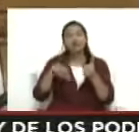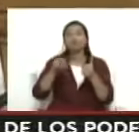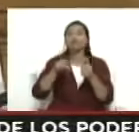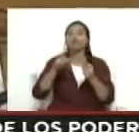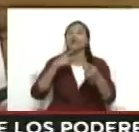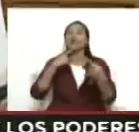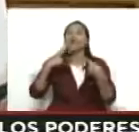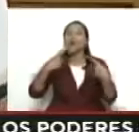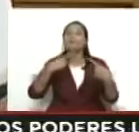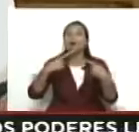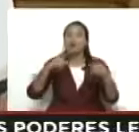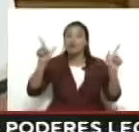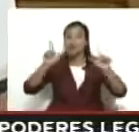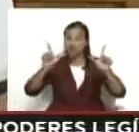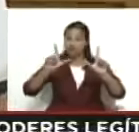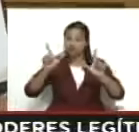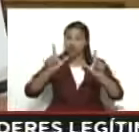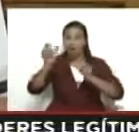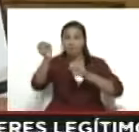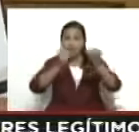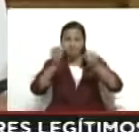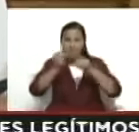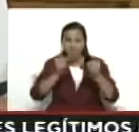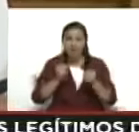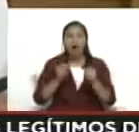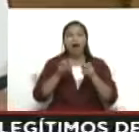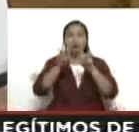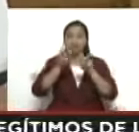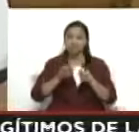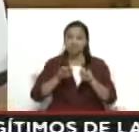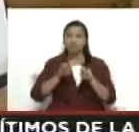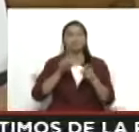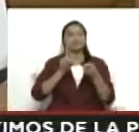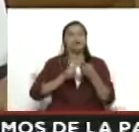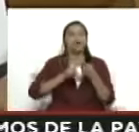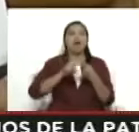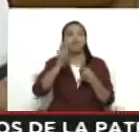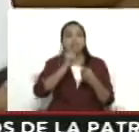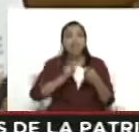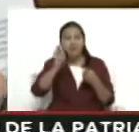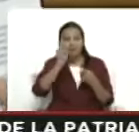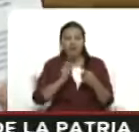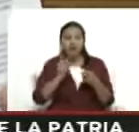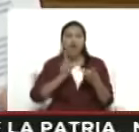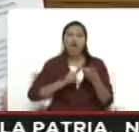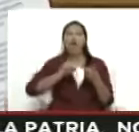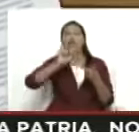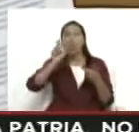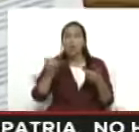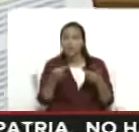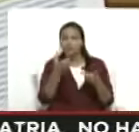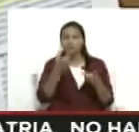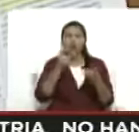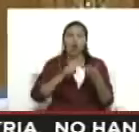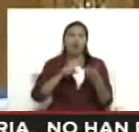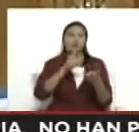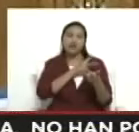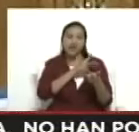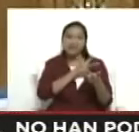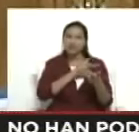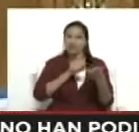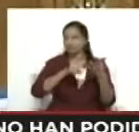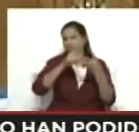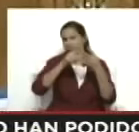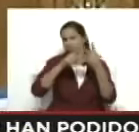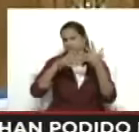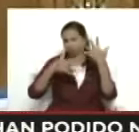acuerdo. Estuvieron presentes directivos de Televen, Globovisión, Venevisión, Radio Caracas Televisión, como el ministro de la Defensa José Vicente y el